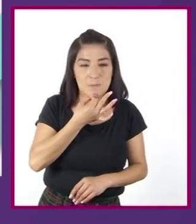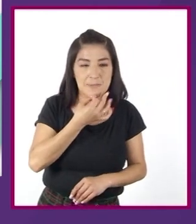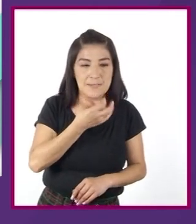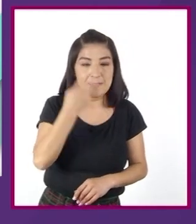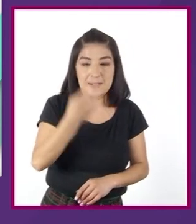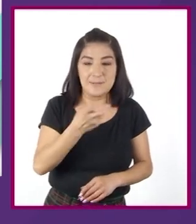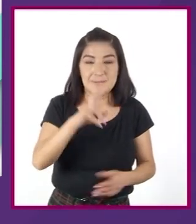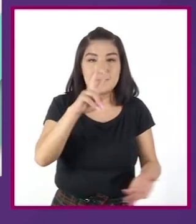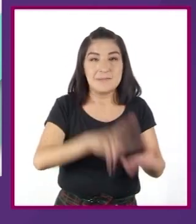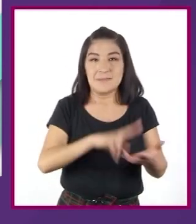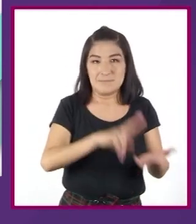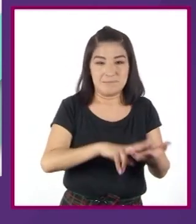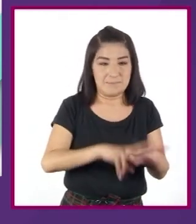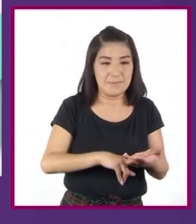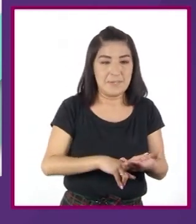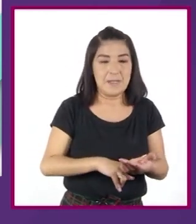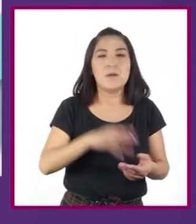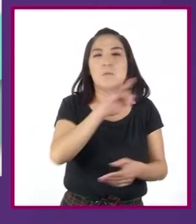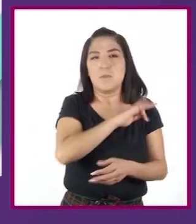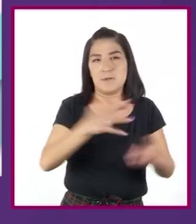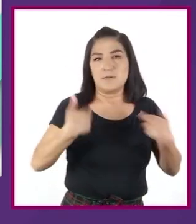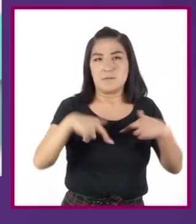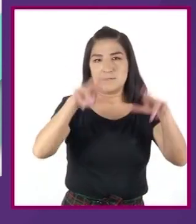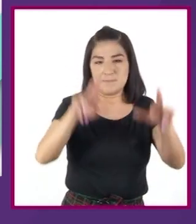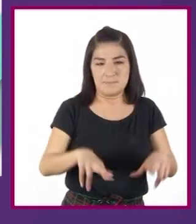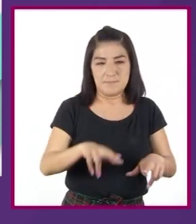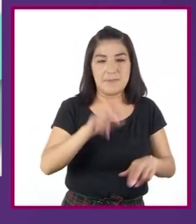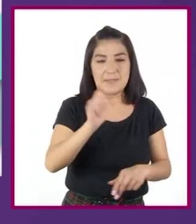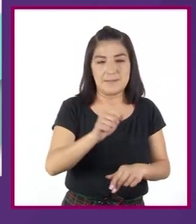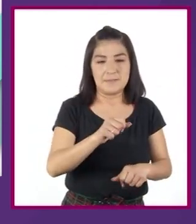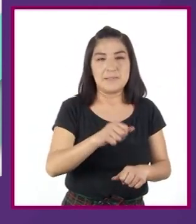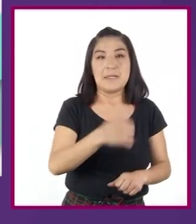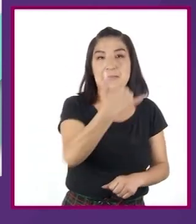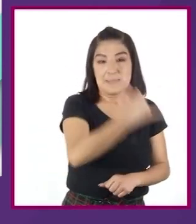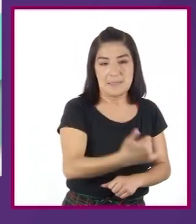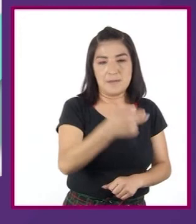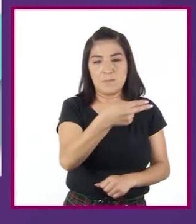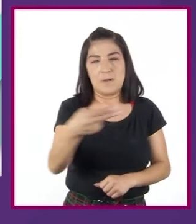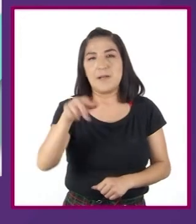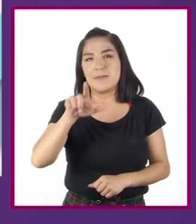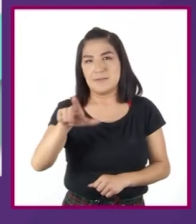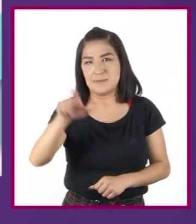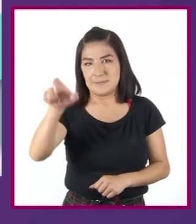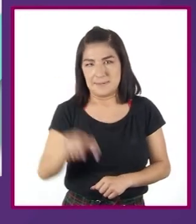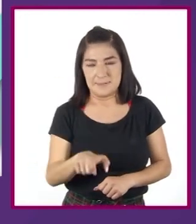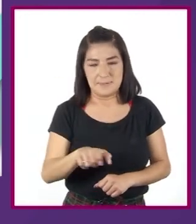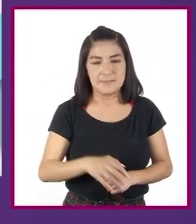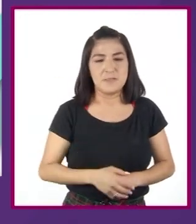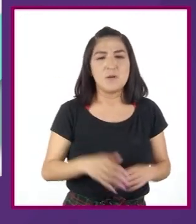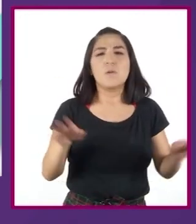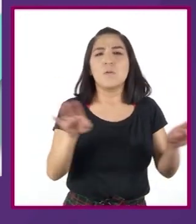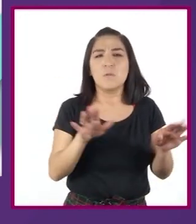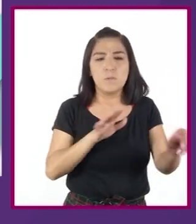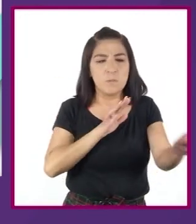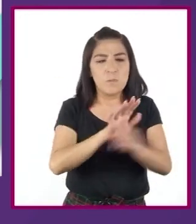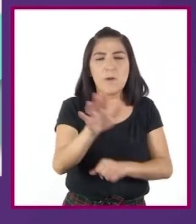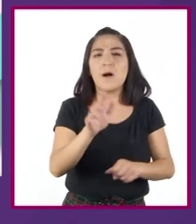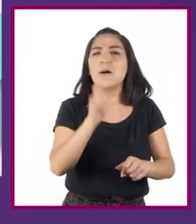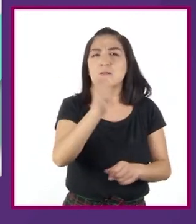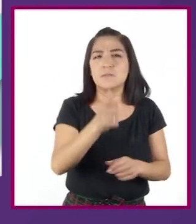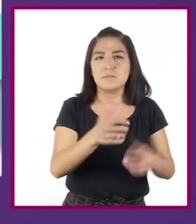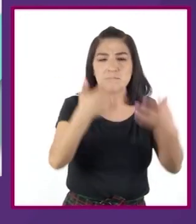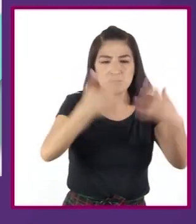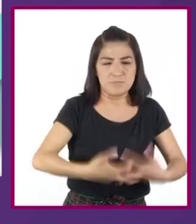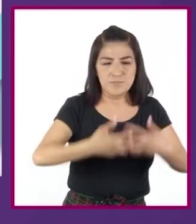estas cantidades, podemos expresar de forma algebraica y igual a 17. ¿Cuál empresa ofrece la